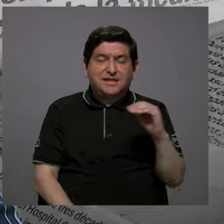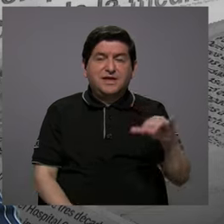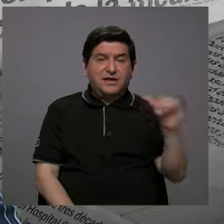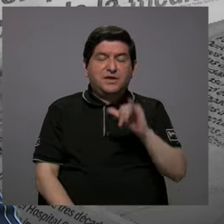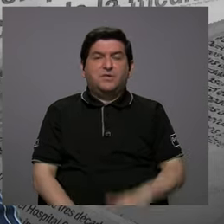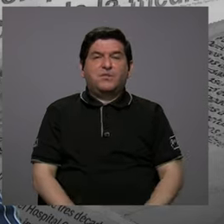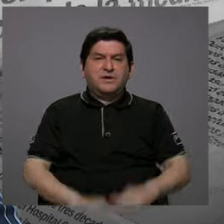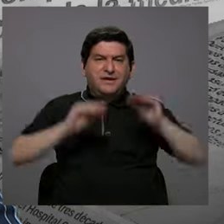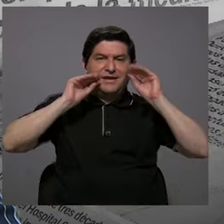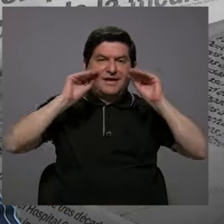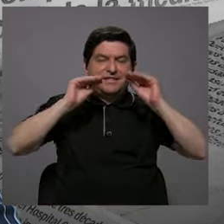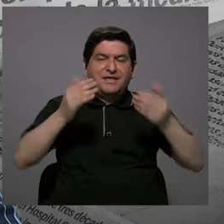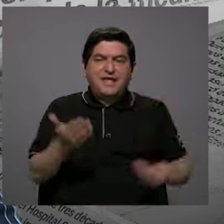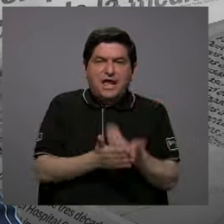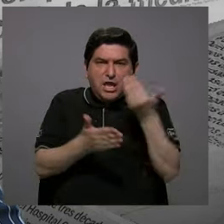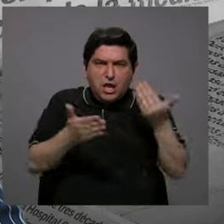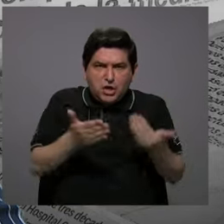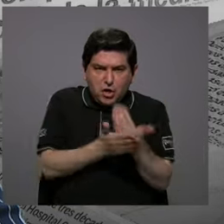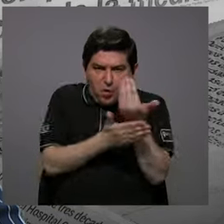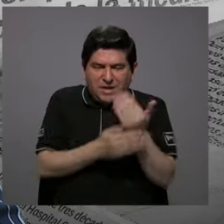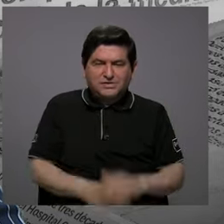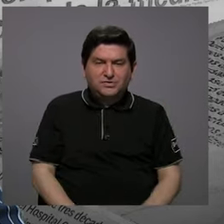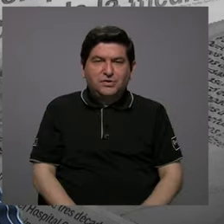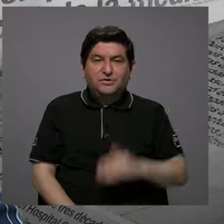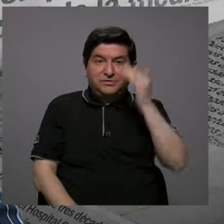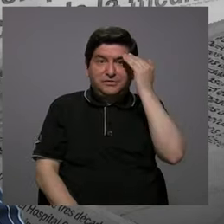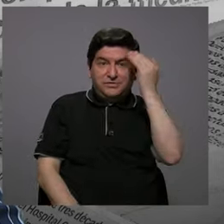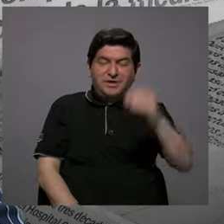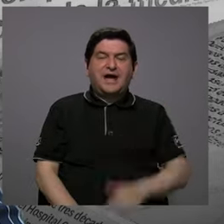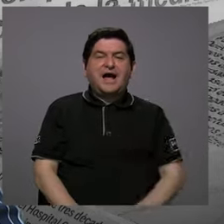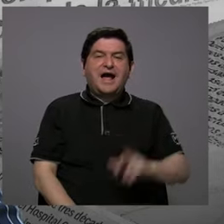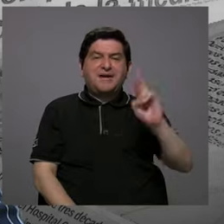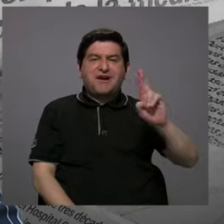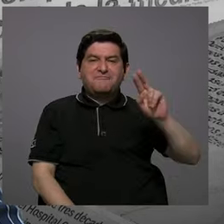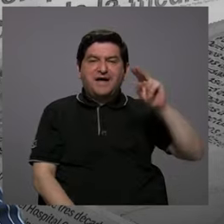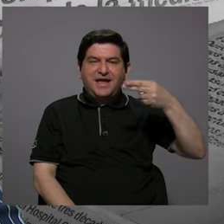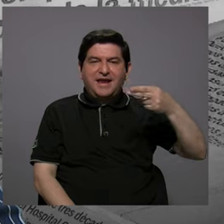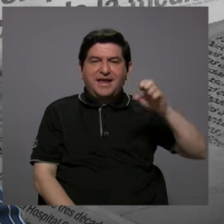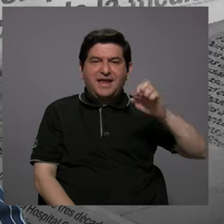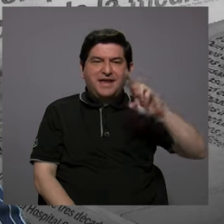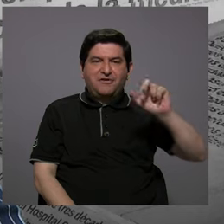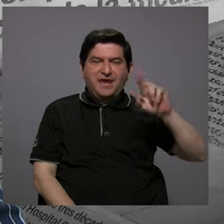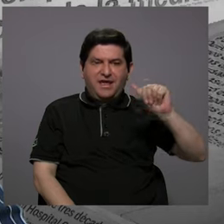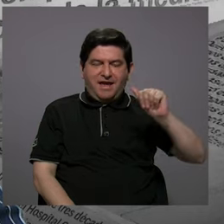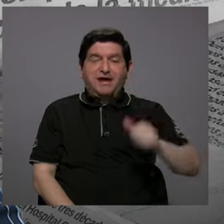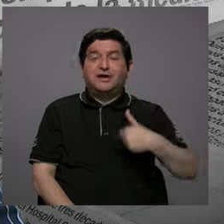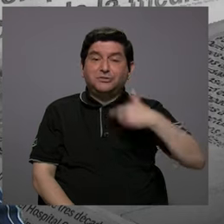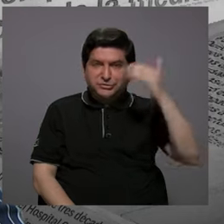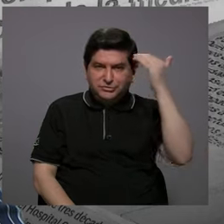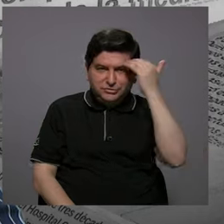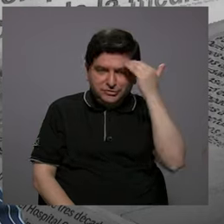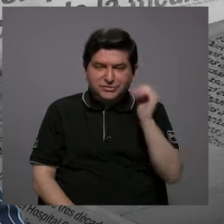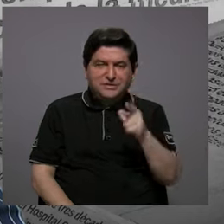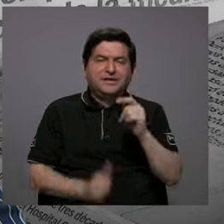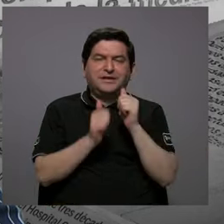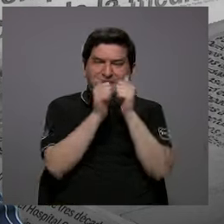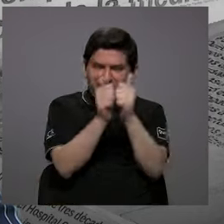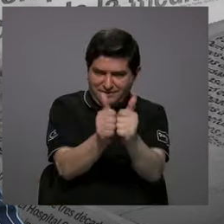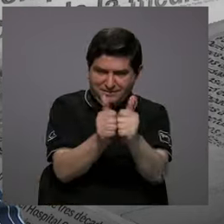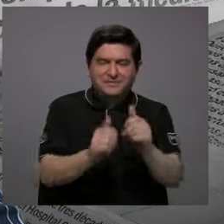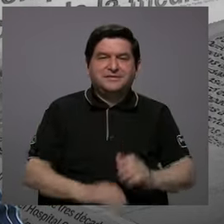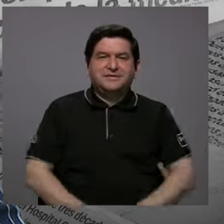cátedra de innovación que le mandamos un saludo a Rafael Herrera quien yo sé que anda con usted y